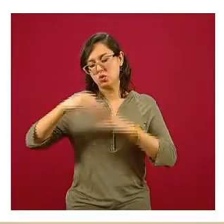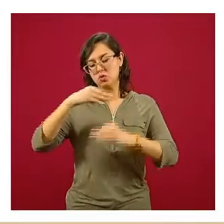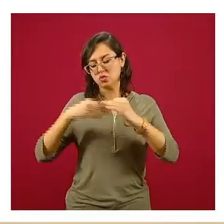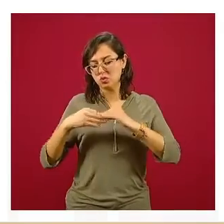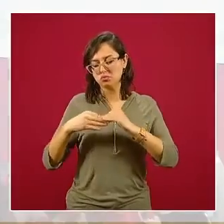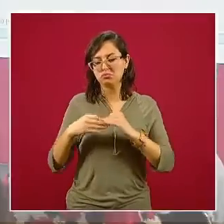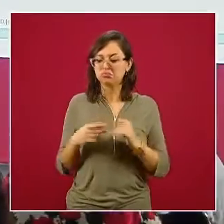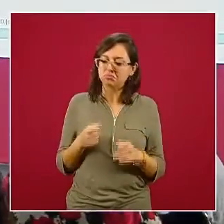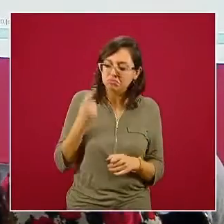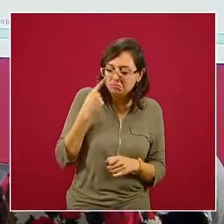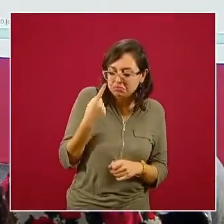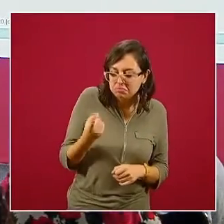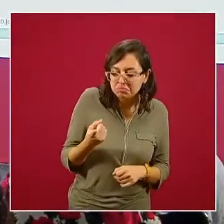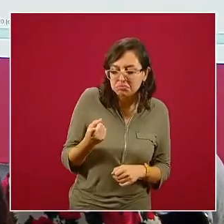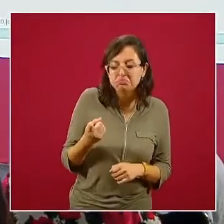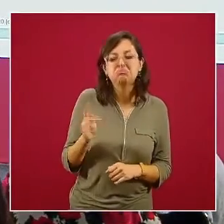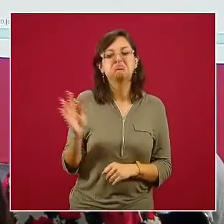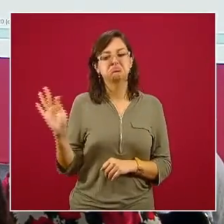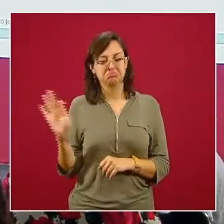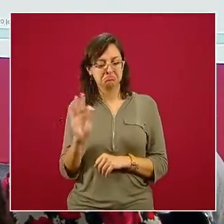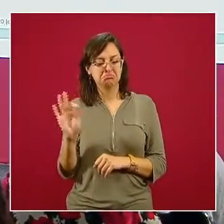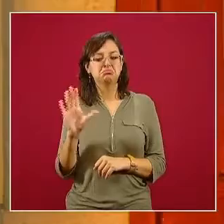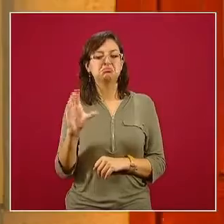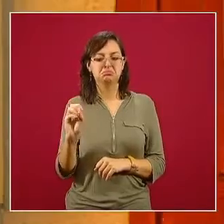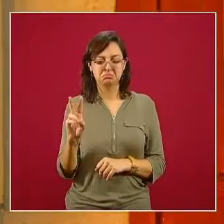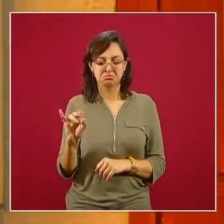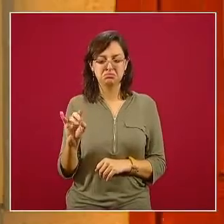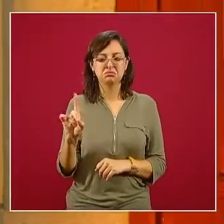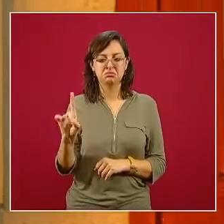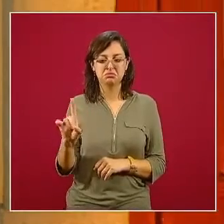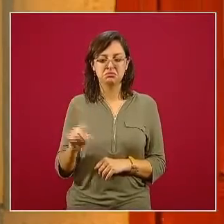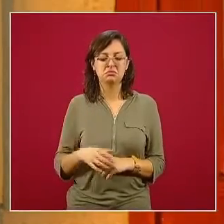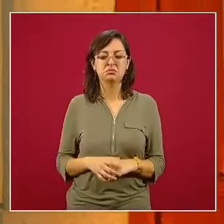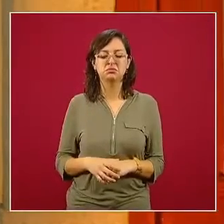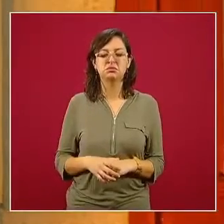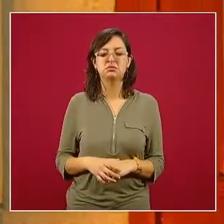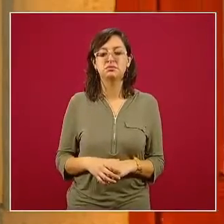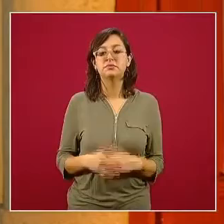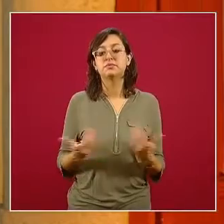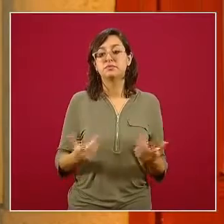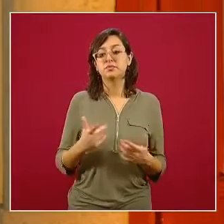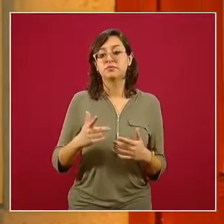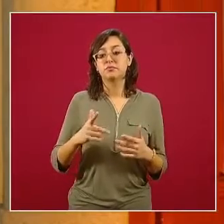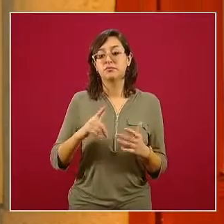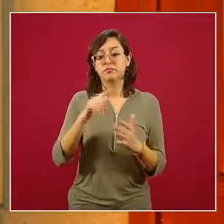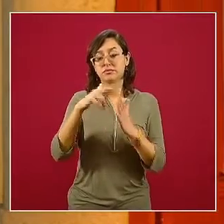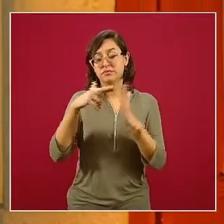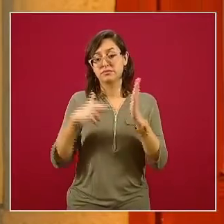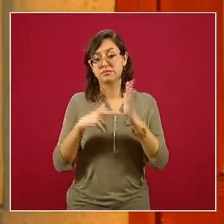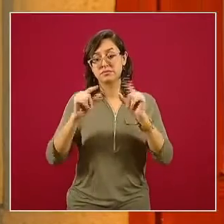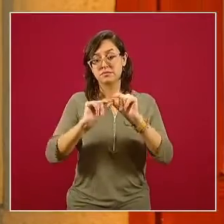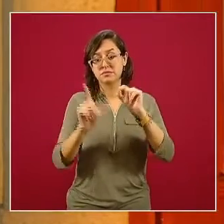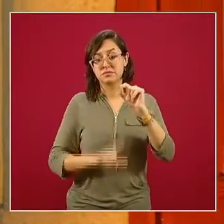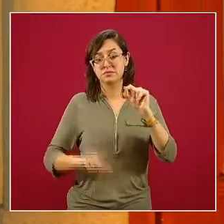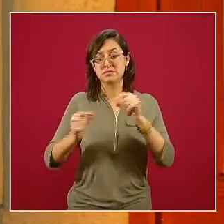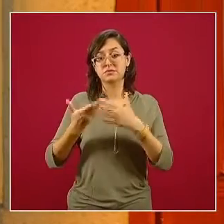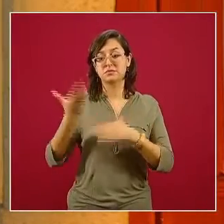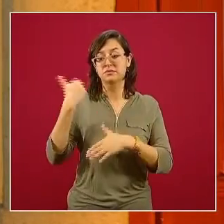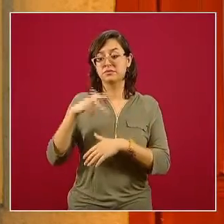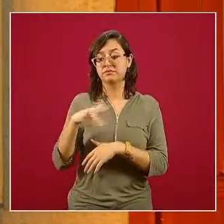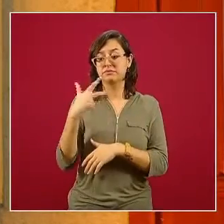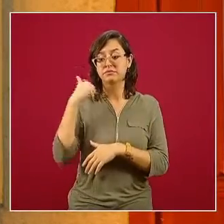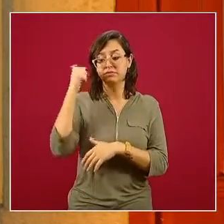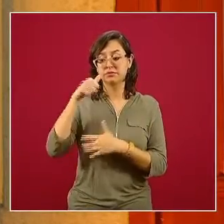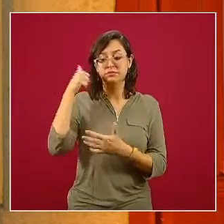ser consideradas como casos probables de COVID, de acuerdo al lineamiento que el gobierno mexicano estableció desde el 13 de